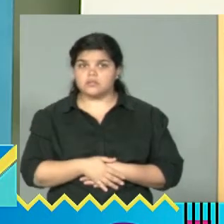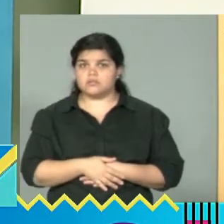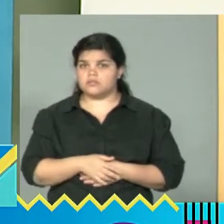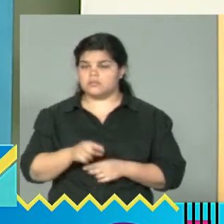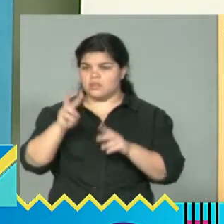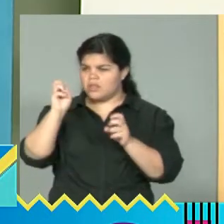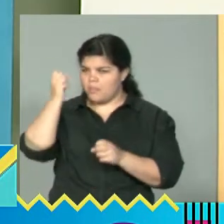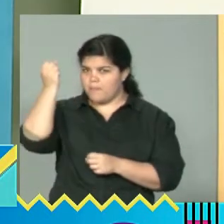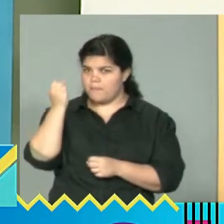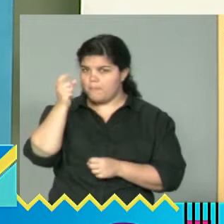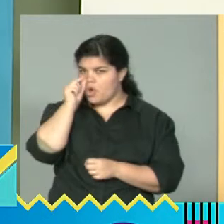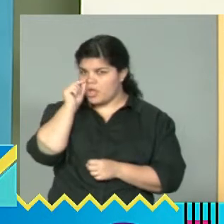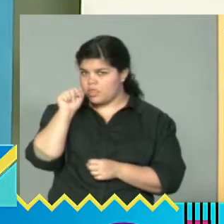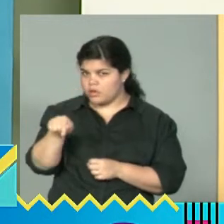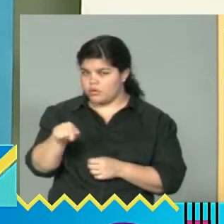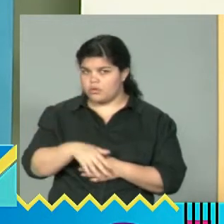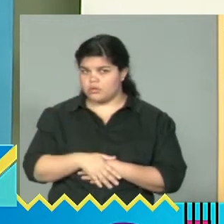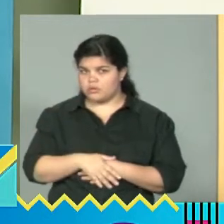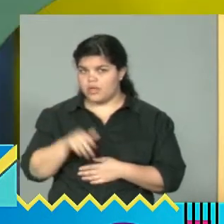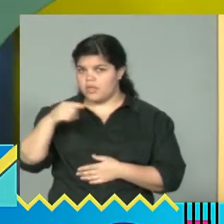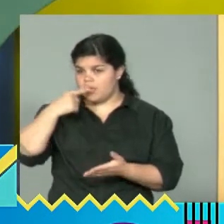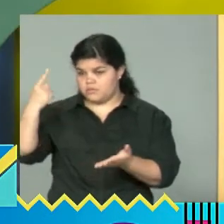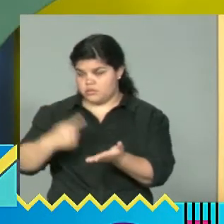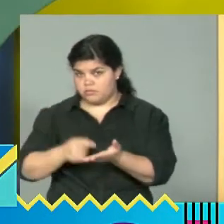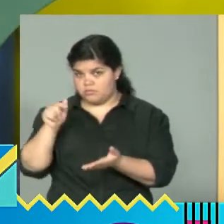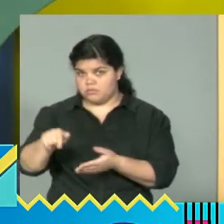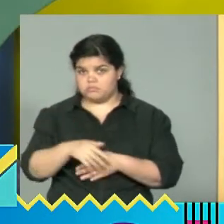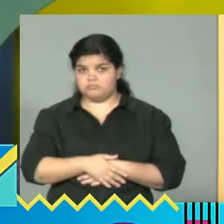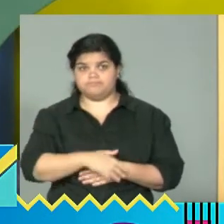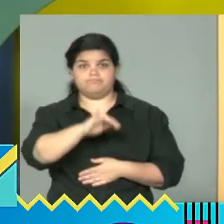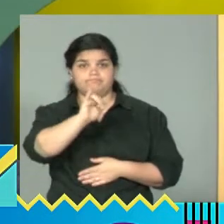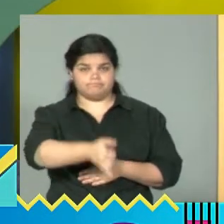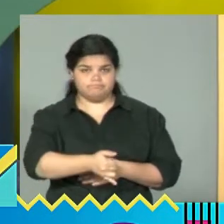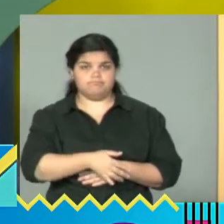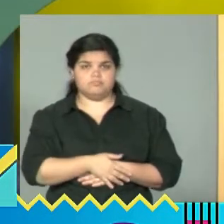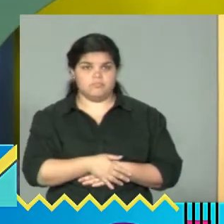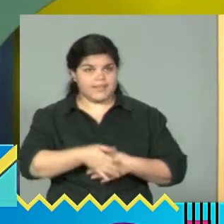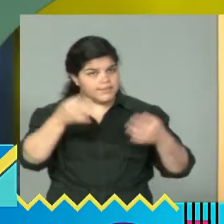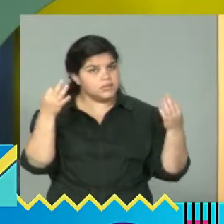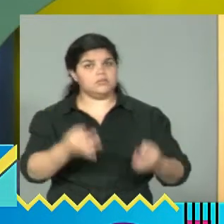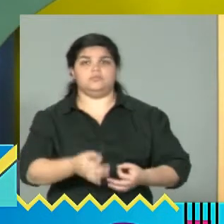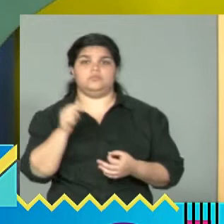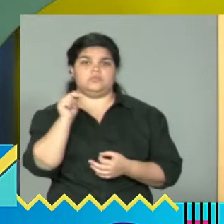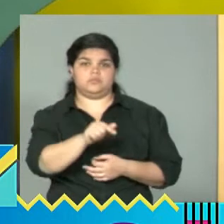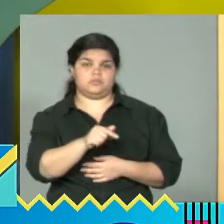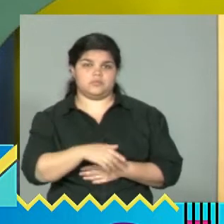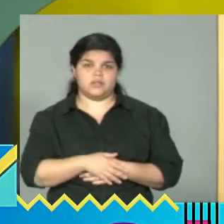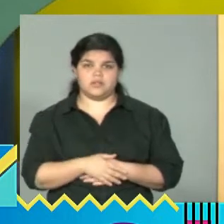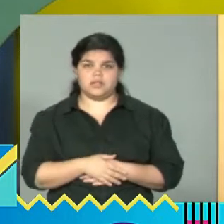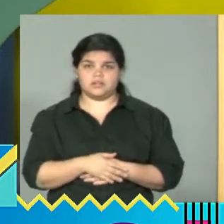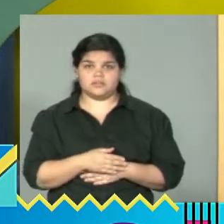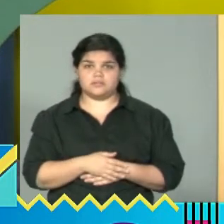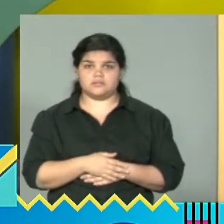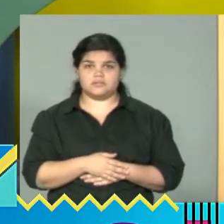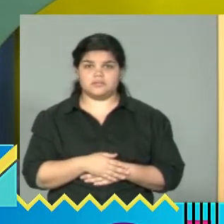político si se tomaban esas decisiones? Sin duda que tendría un costo político. Pero que yo creo que